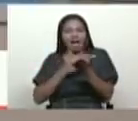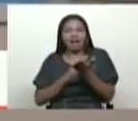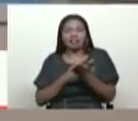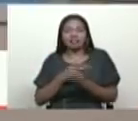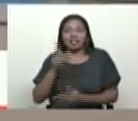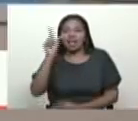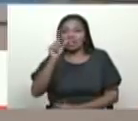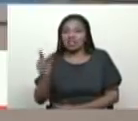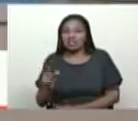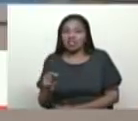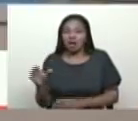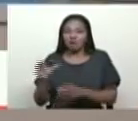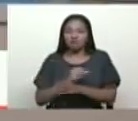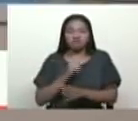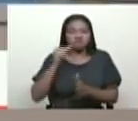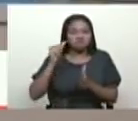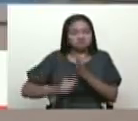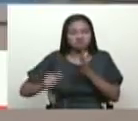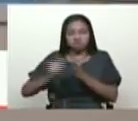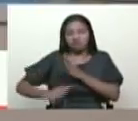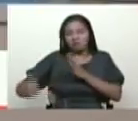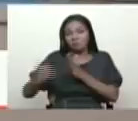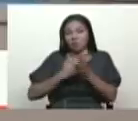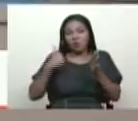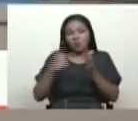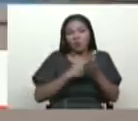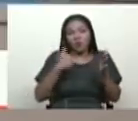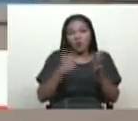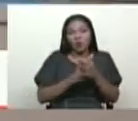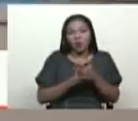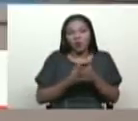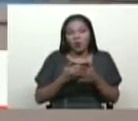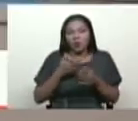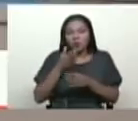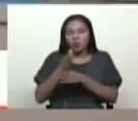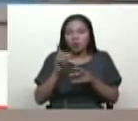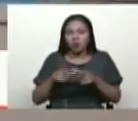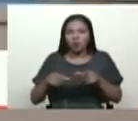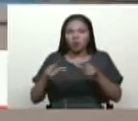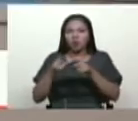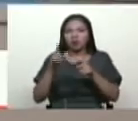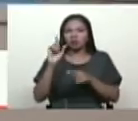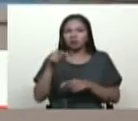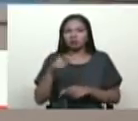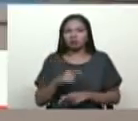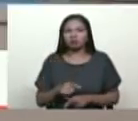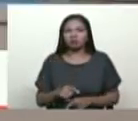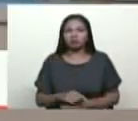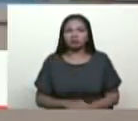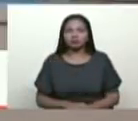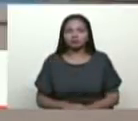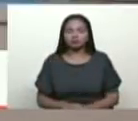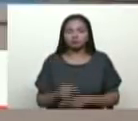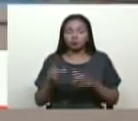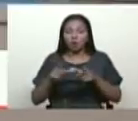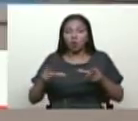lo capturan, lo torturan, lo golpean y lo llevan después al Coliseo